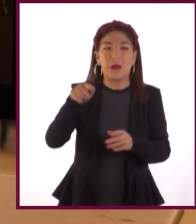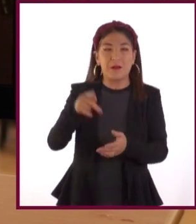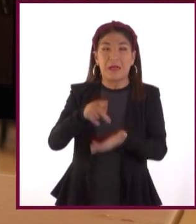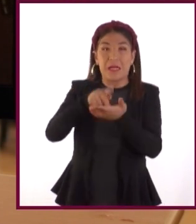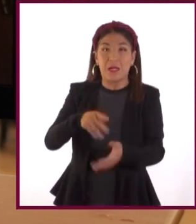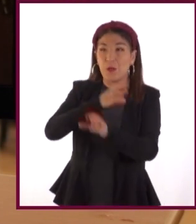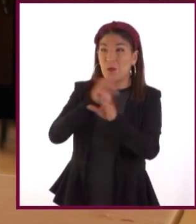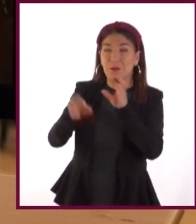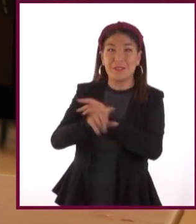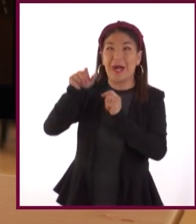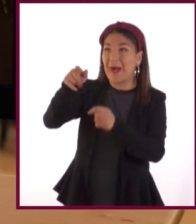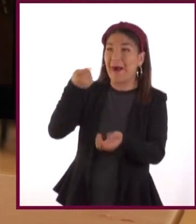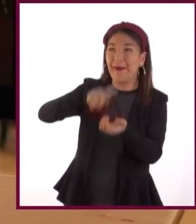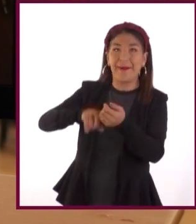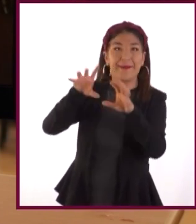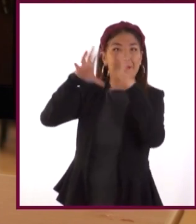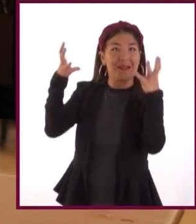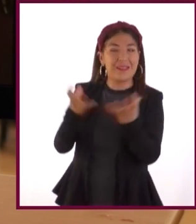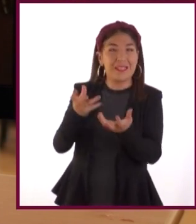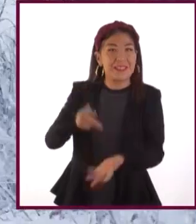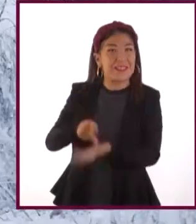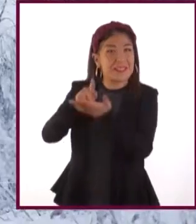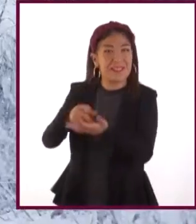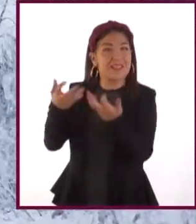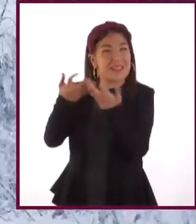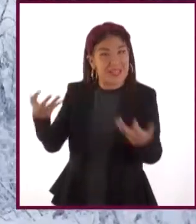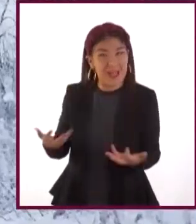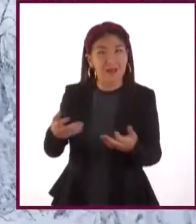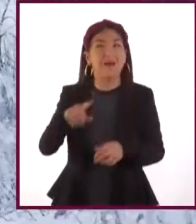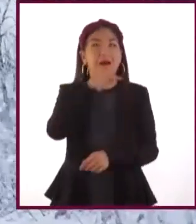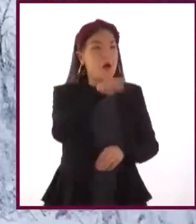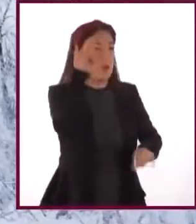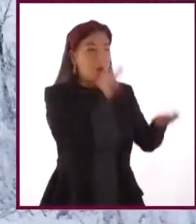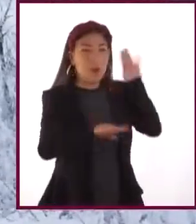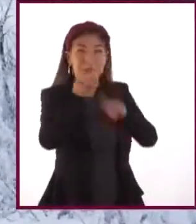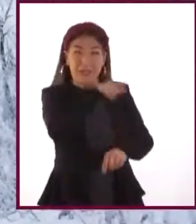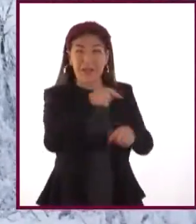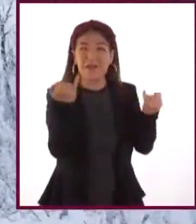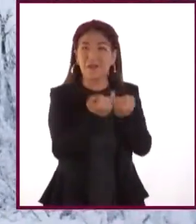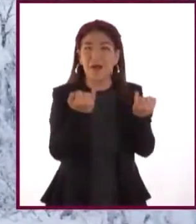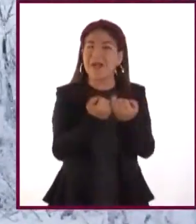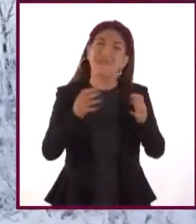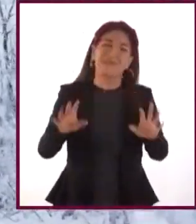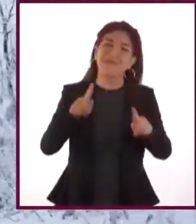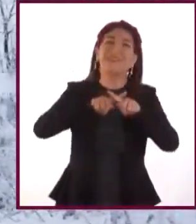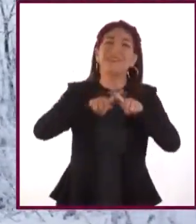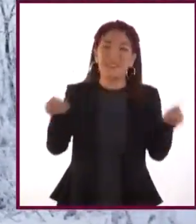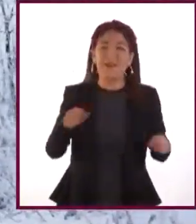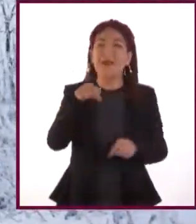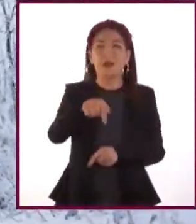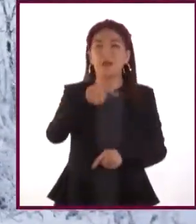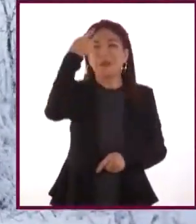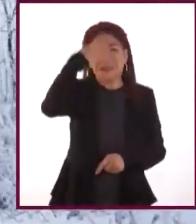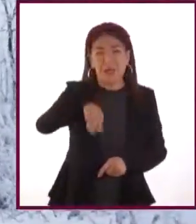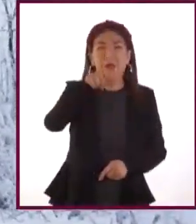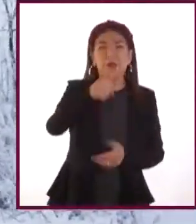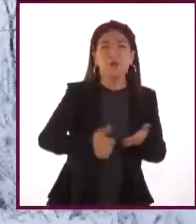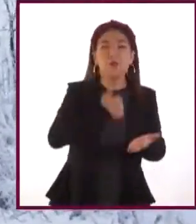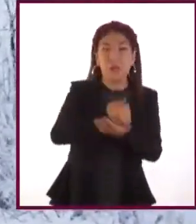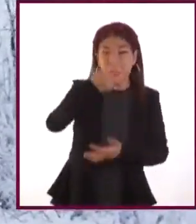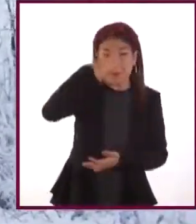de materia, es suficiente para determinar las cosas. Sin embargo, el peso no lo es así. O sea, el peso depende